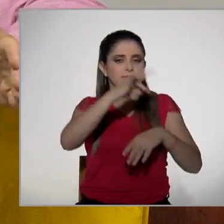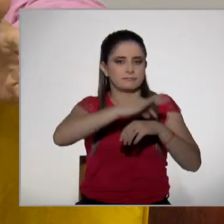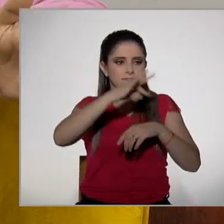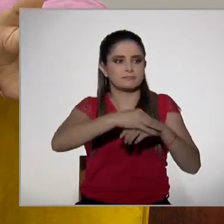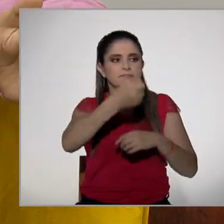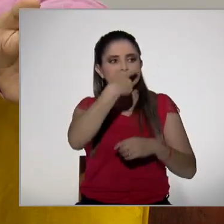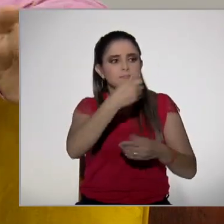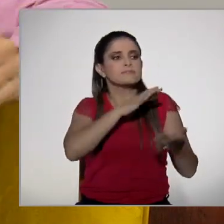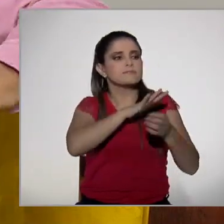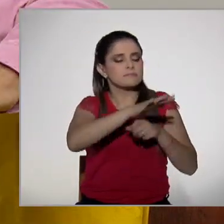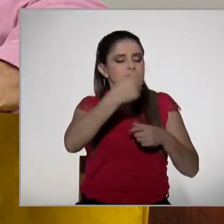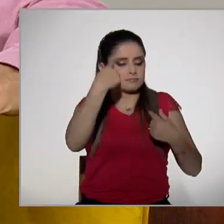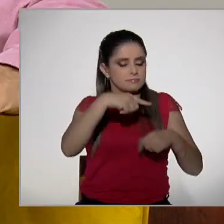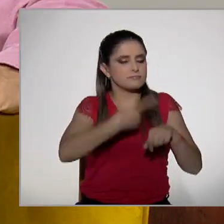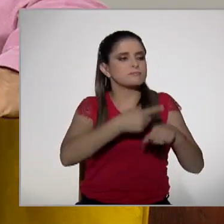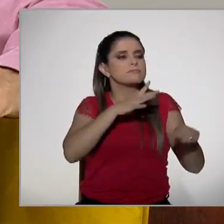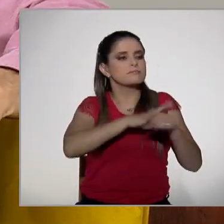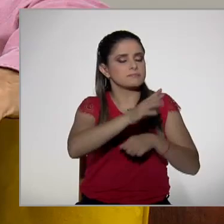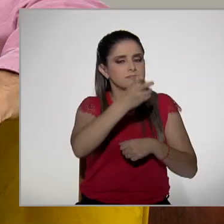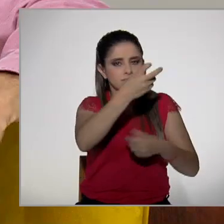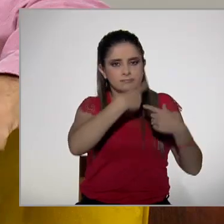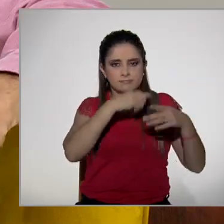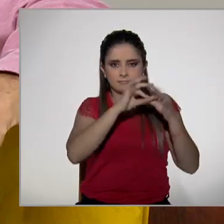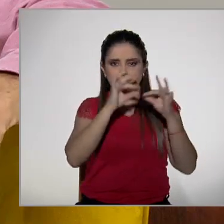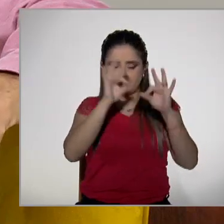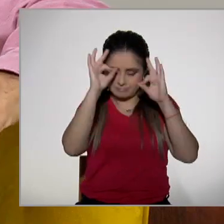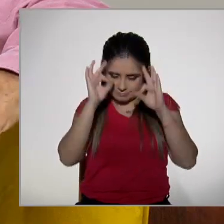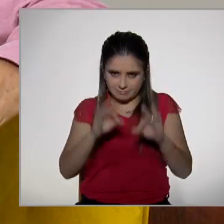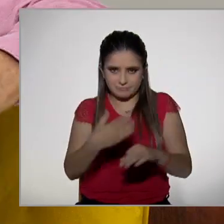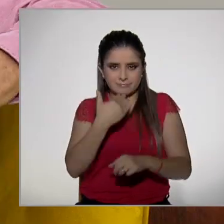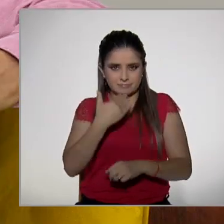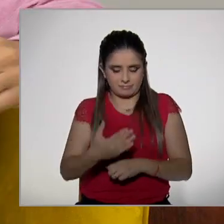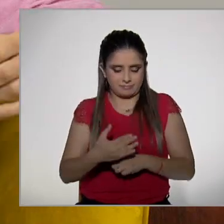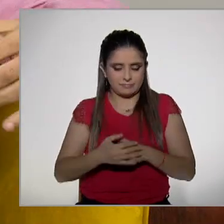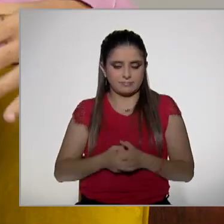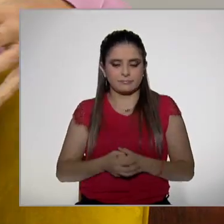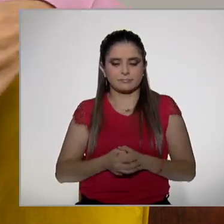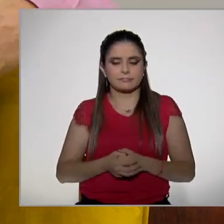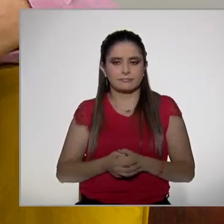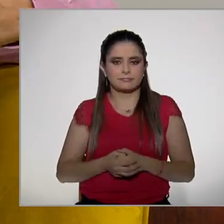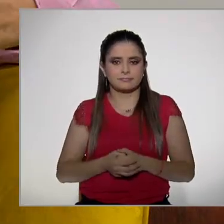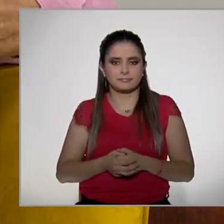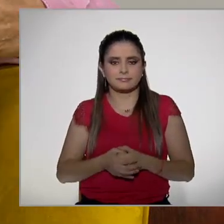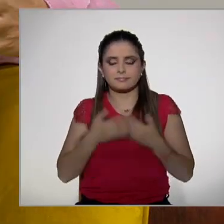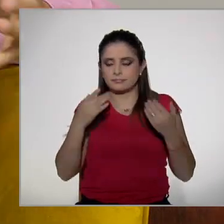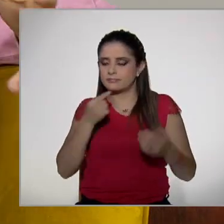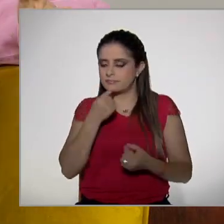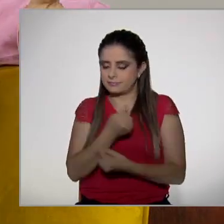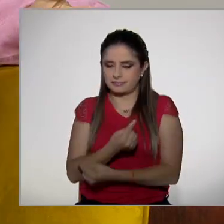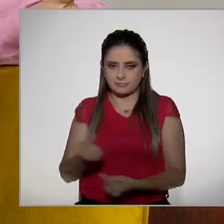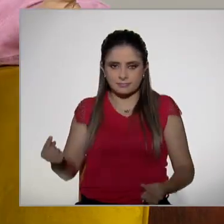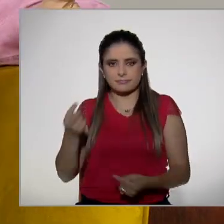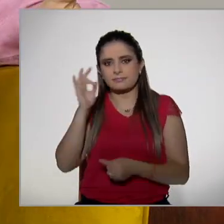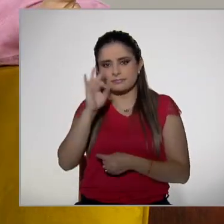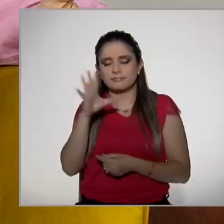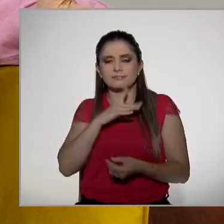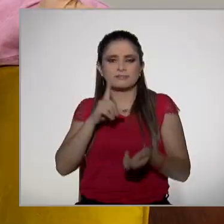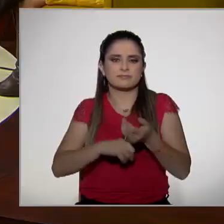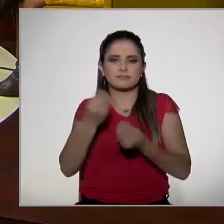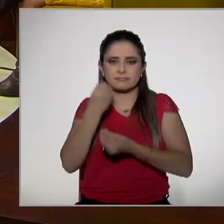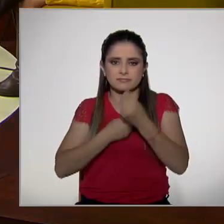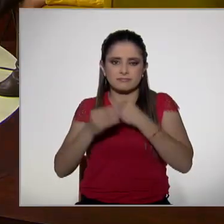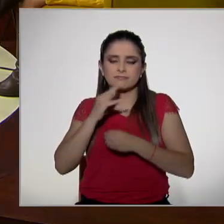aclarado en otros programas que no sino que siempre hay que buscar la causa ahora ustedes en ellos dicen que la causa tiene mucho que ver con la alimentación